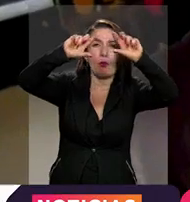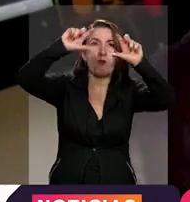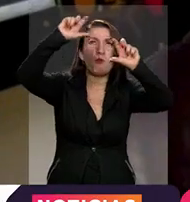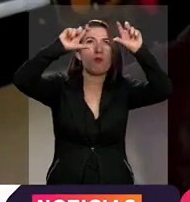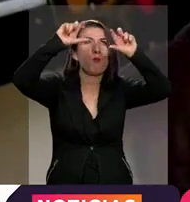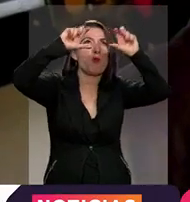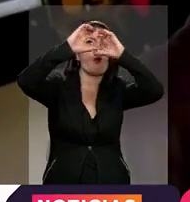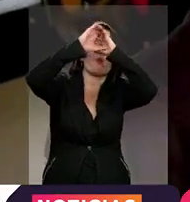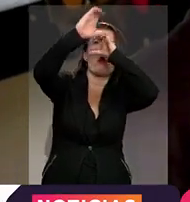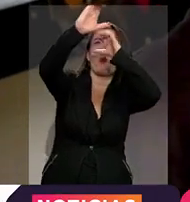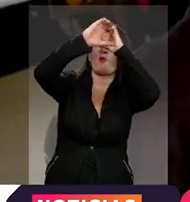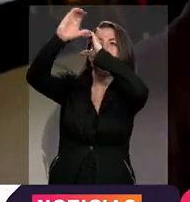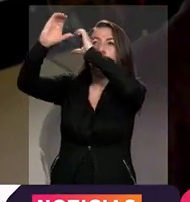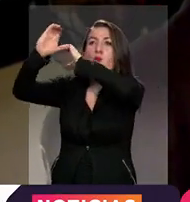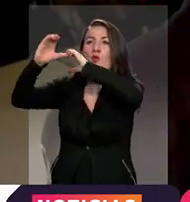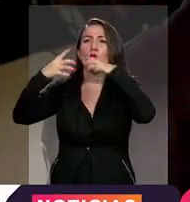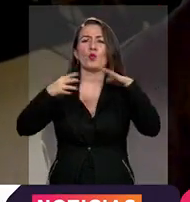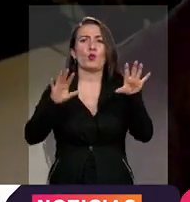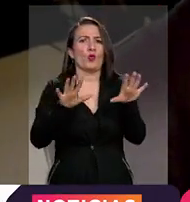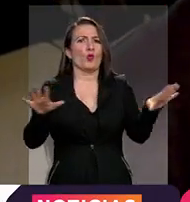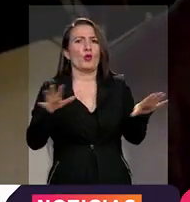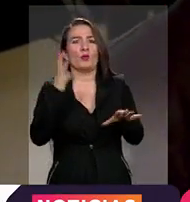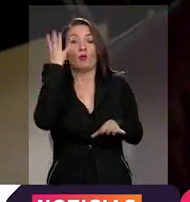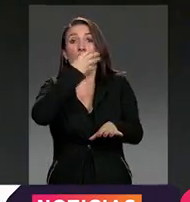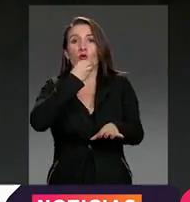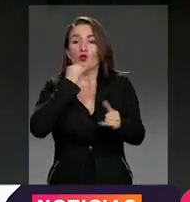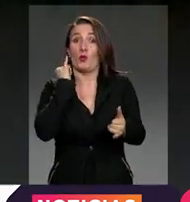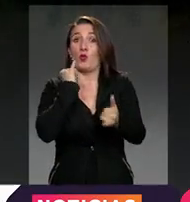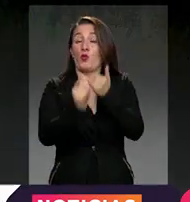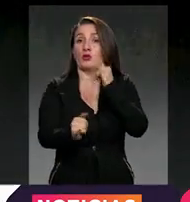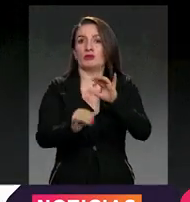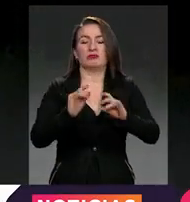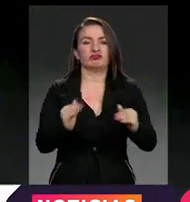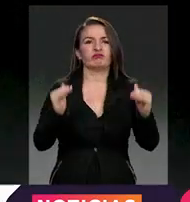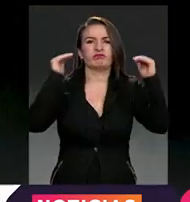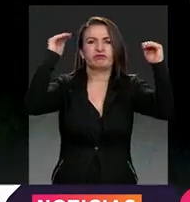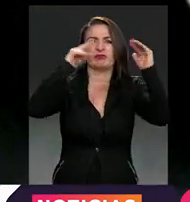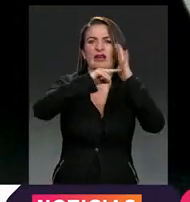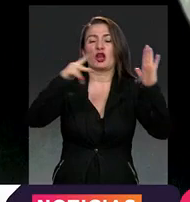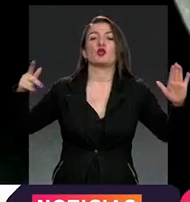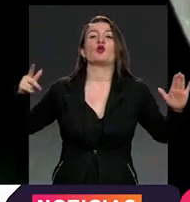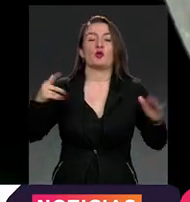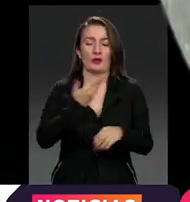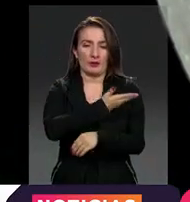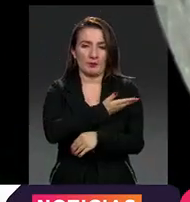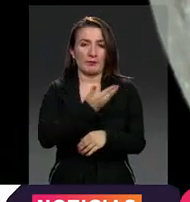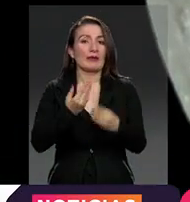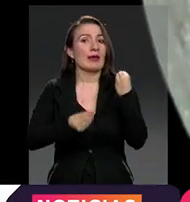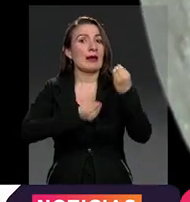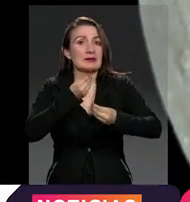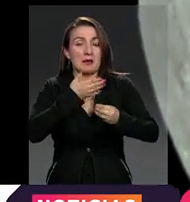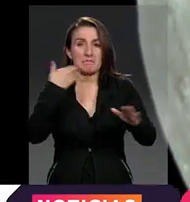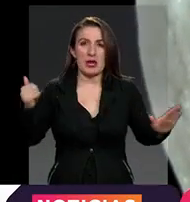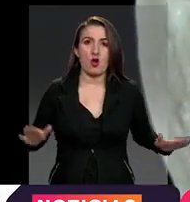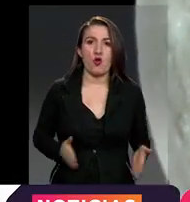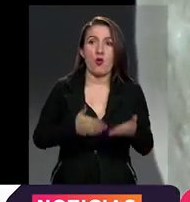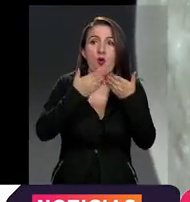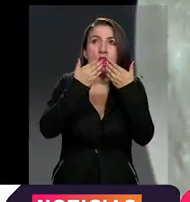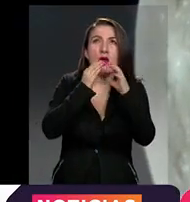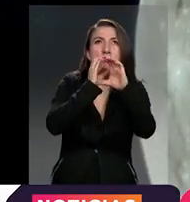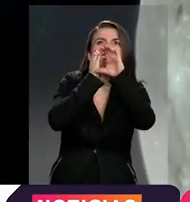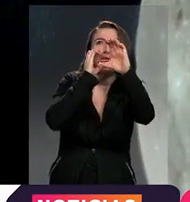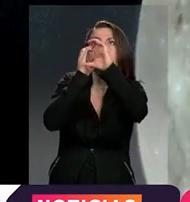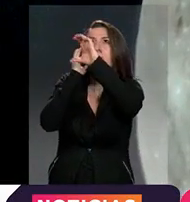los proyectores que lo dejarán como un escenario de última generación y uno de los más modernos porque mejorará la resolución